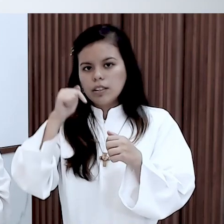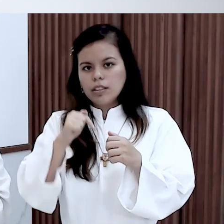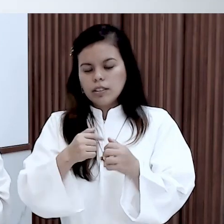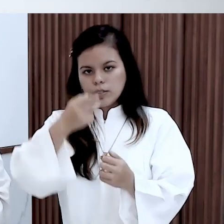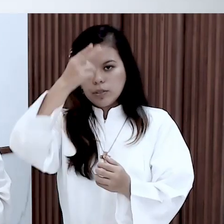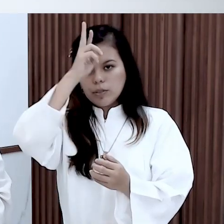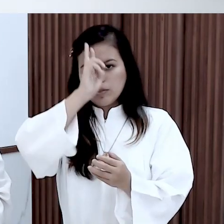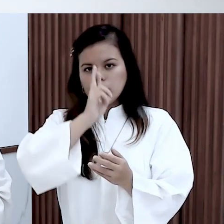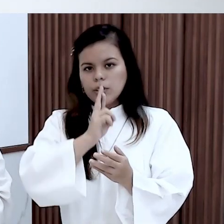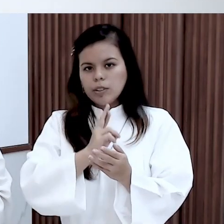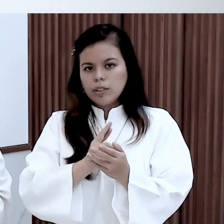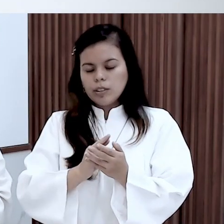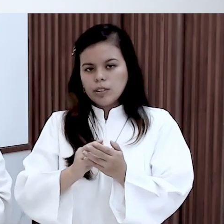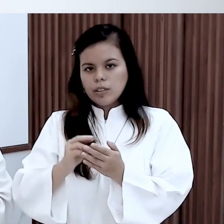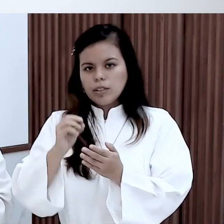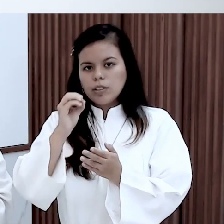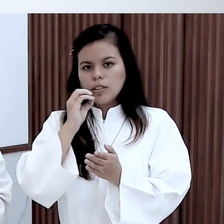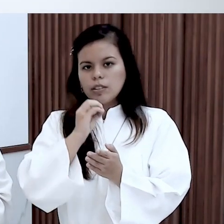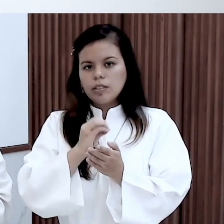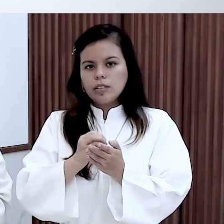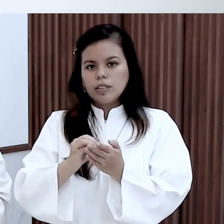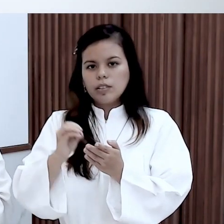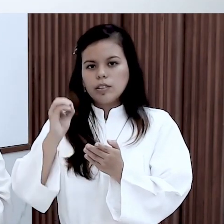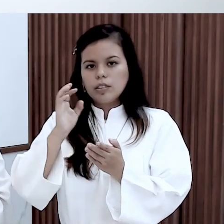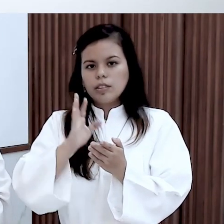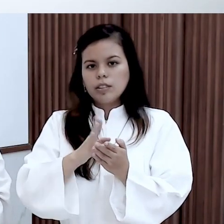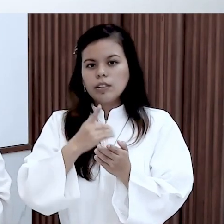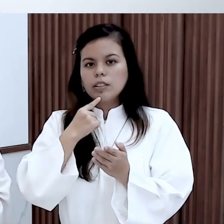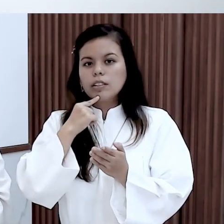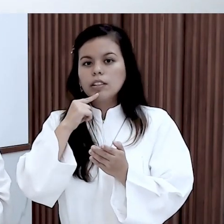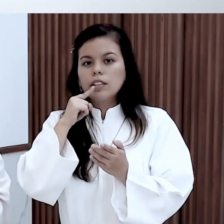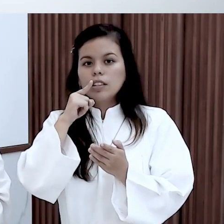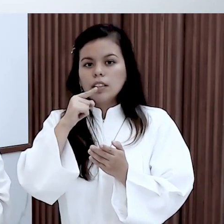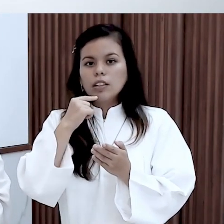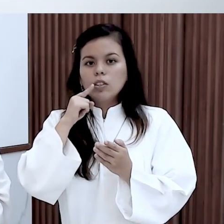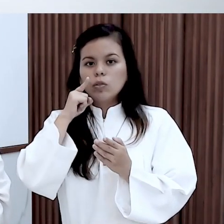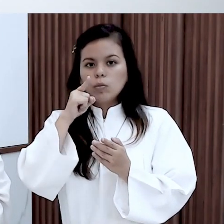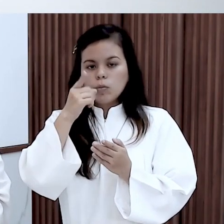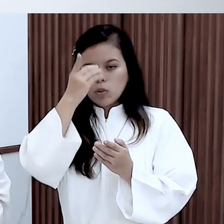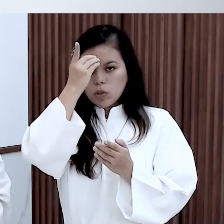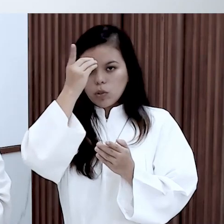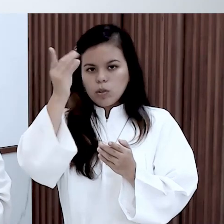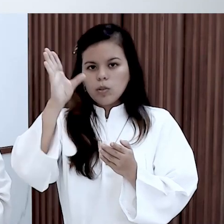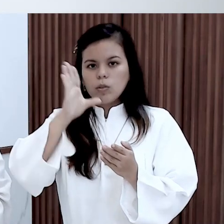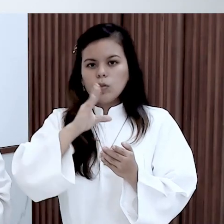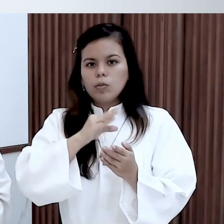estoy, Señor, para hacer tu